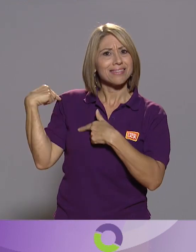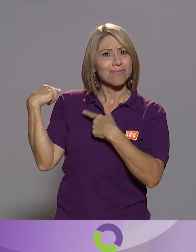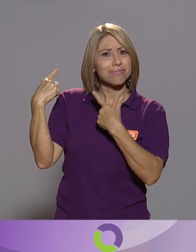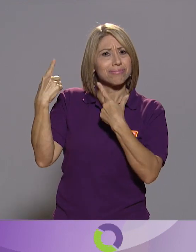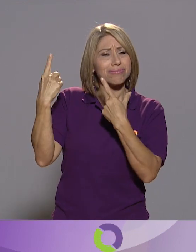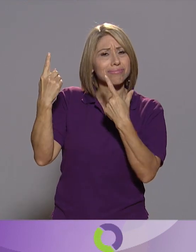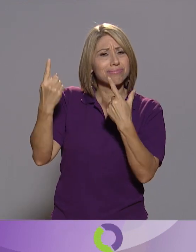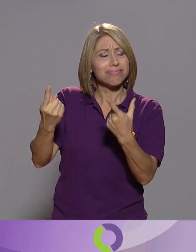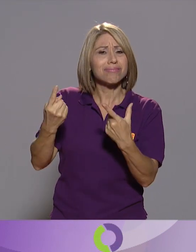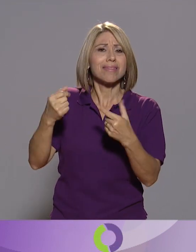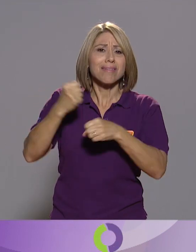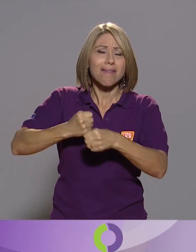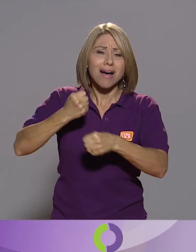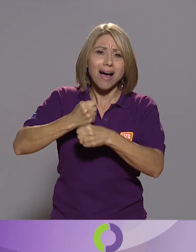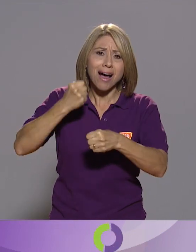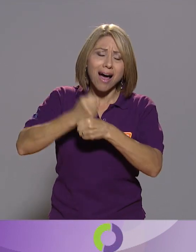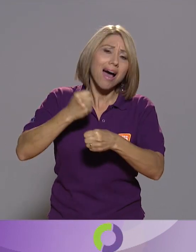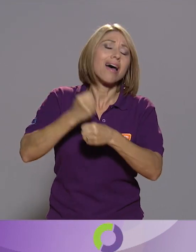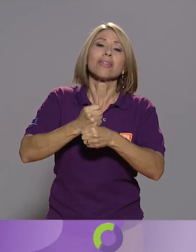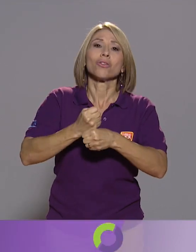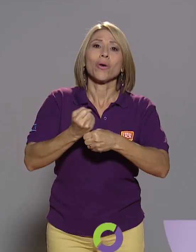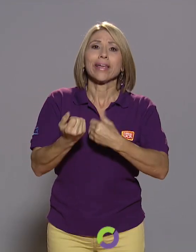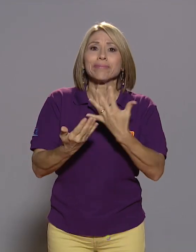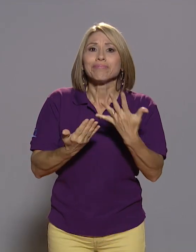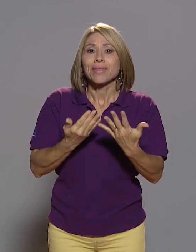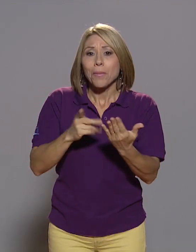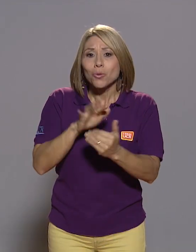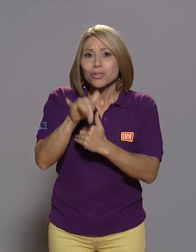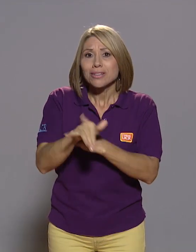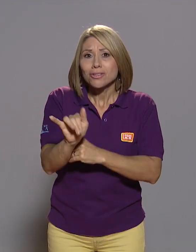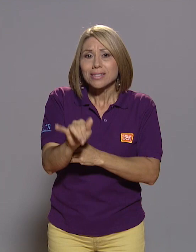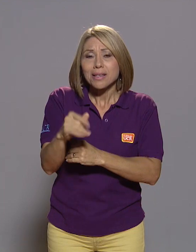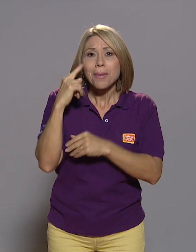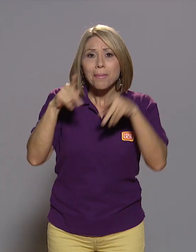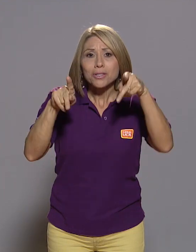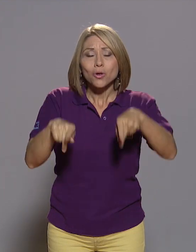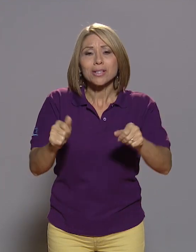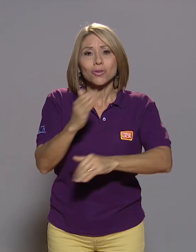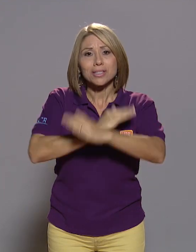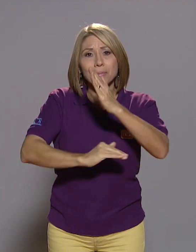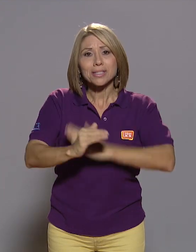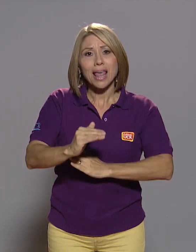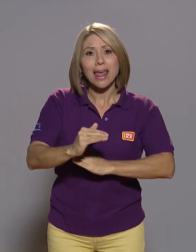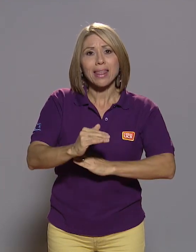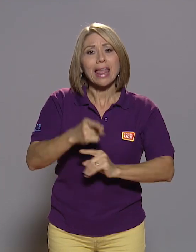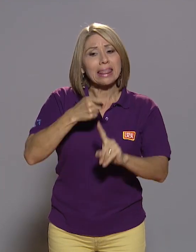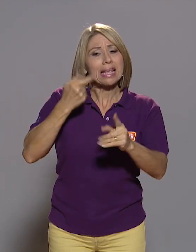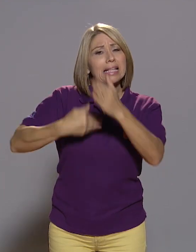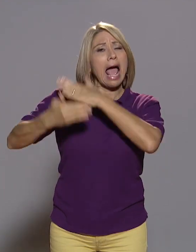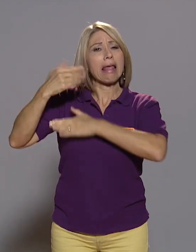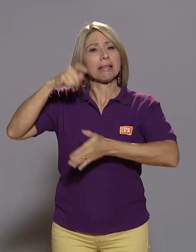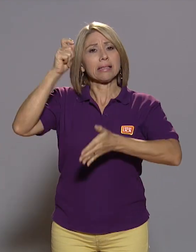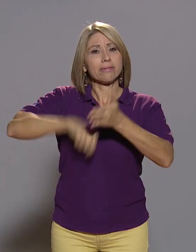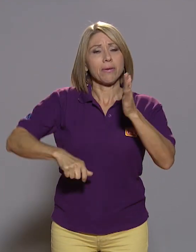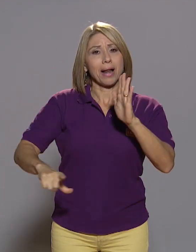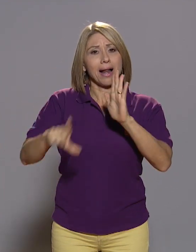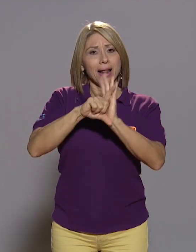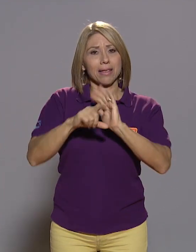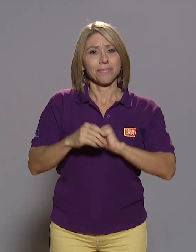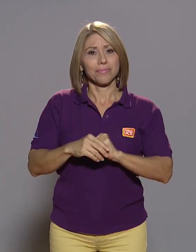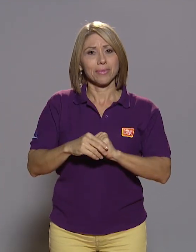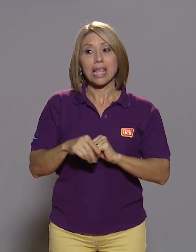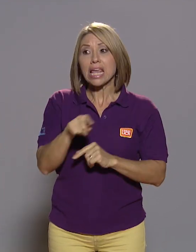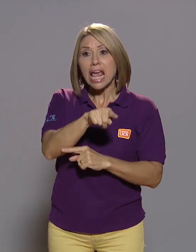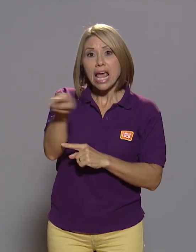discapacidad desde antes de la aprobación de la Ley de Autonomía, y también alguna de las cuestiones que ellos mencionaban es